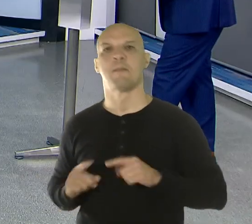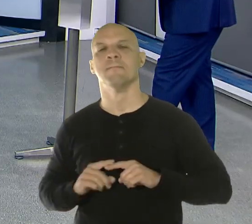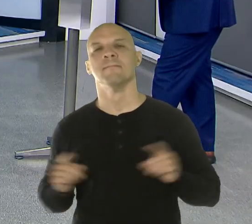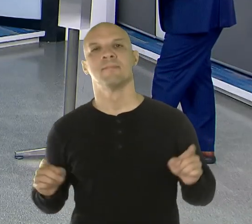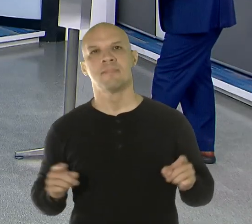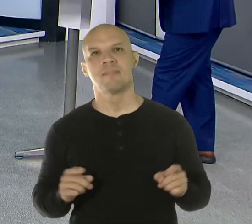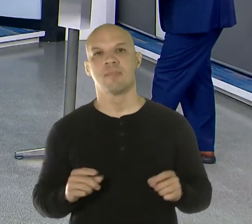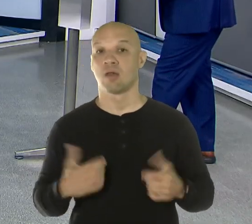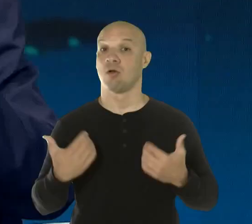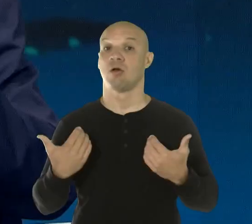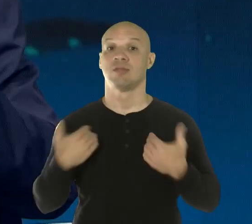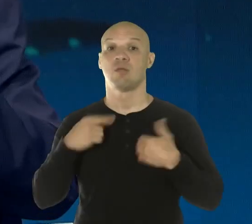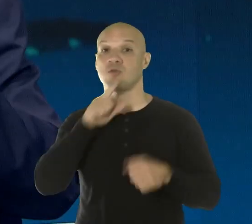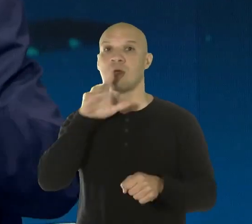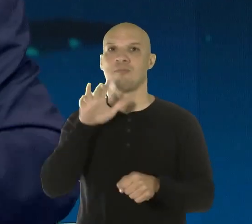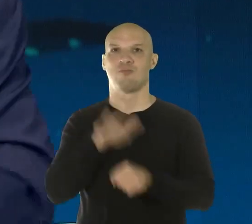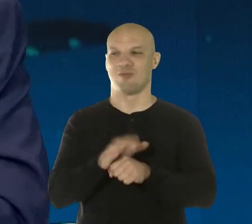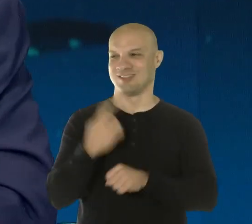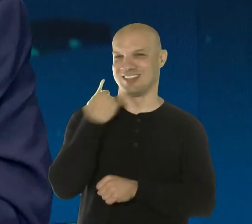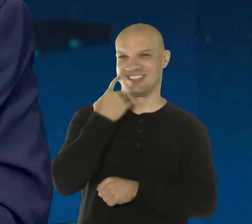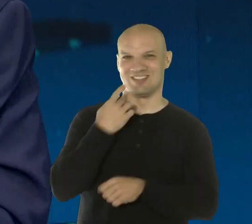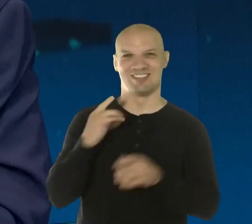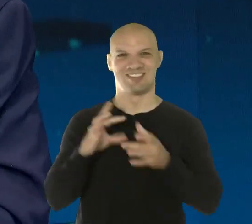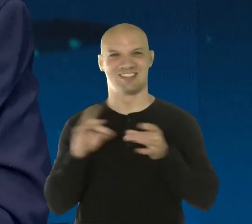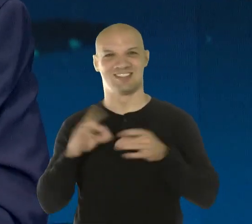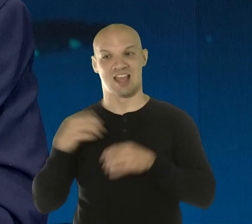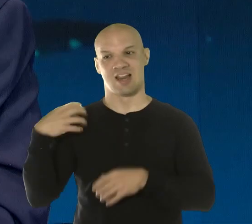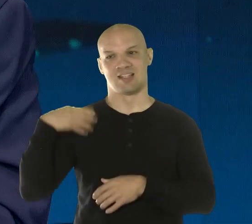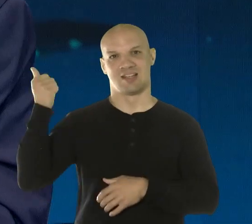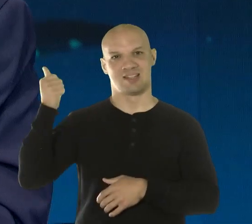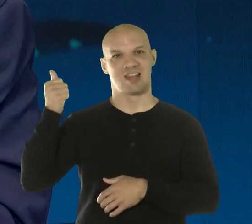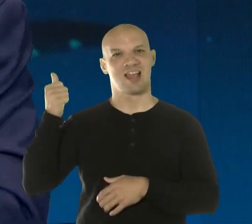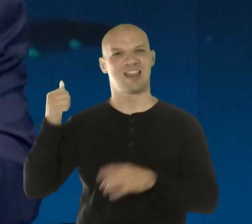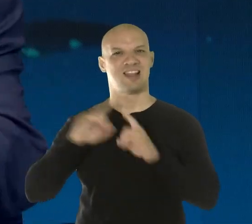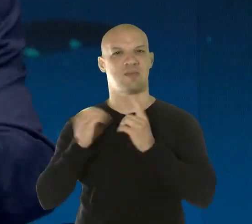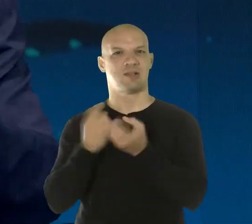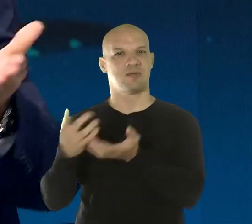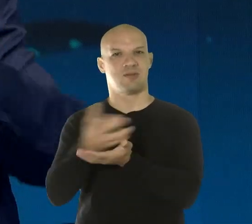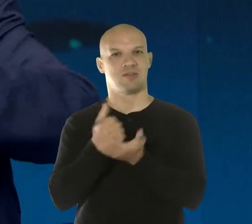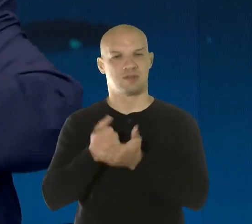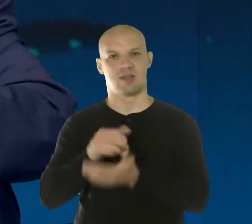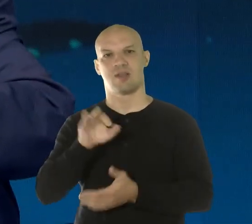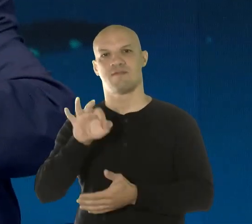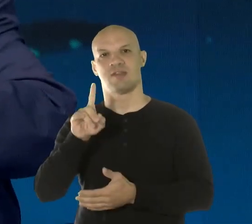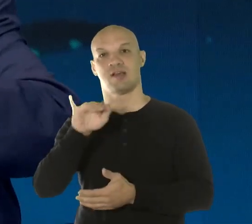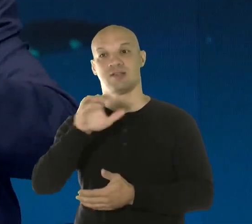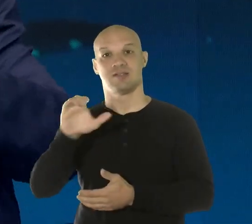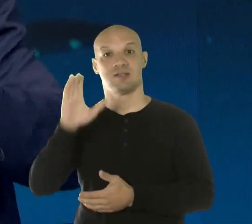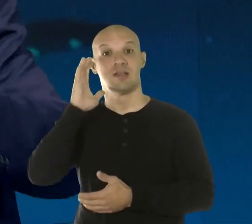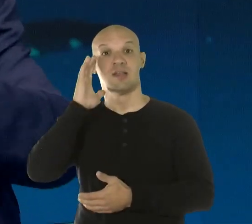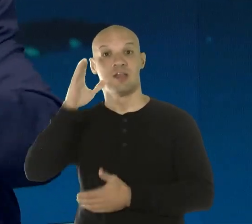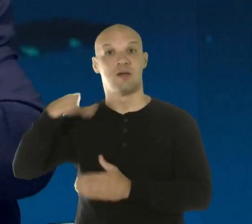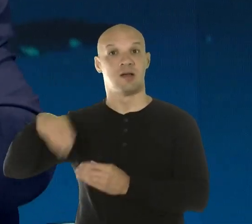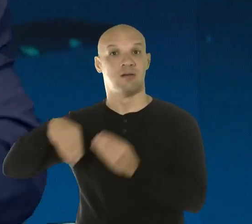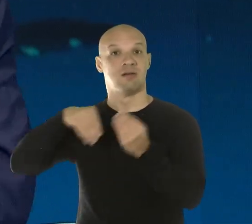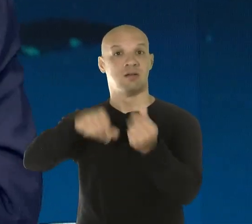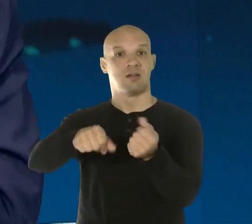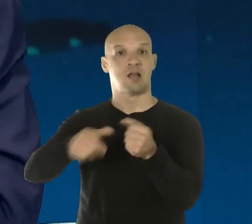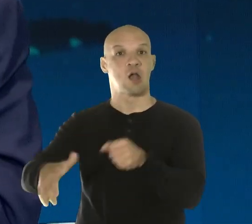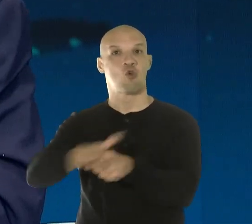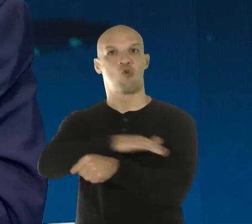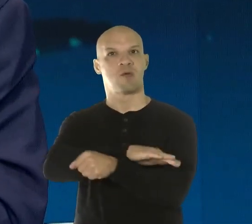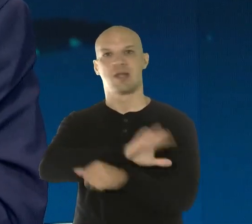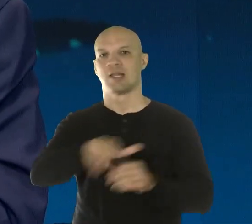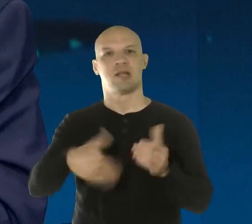una promesa, inclusive de estos días, hablando la Secretaría del Tesoro, Yellen, que el FDIC iba a cubrir, está listo para cubrir